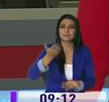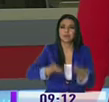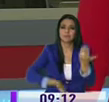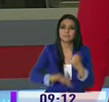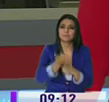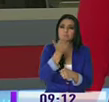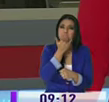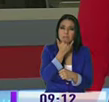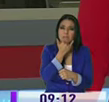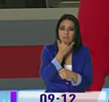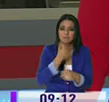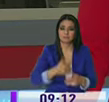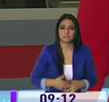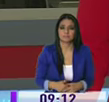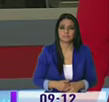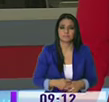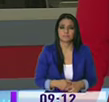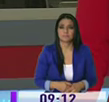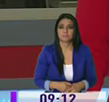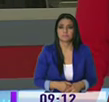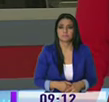llamado error inexcusable